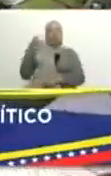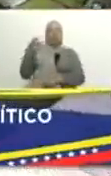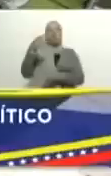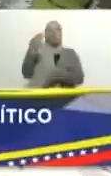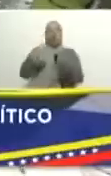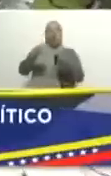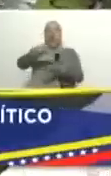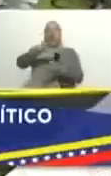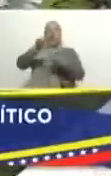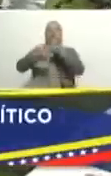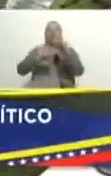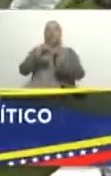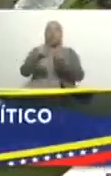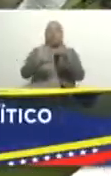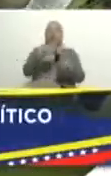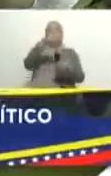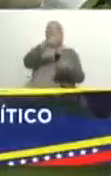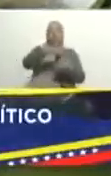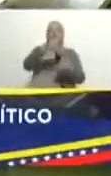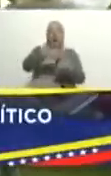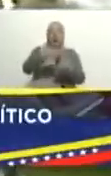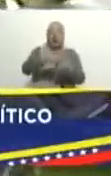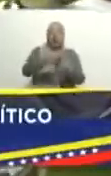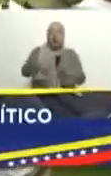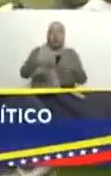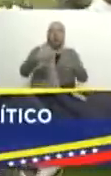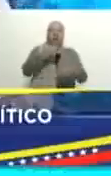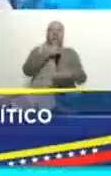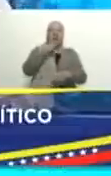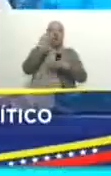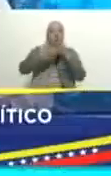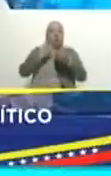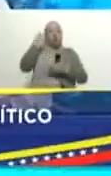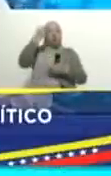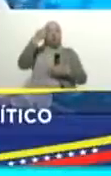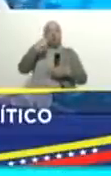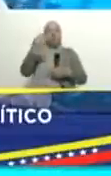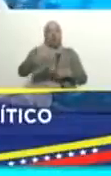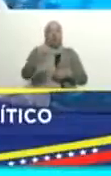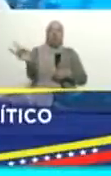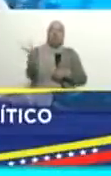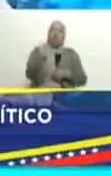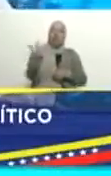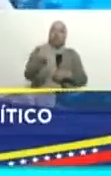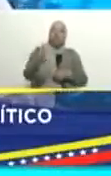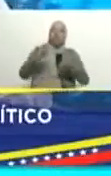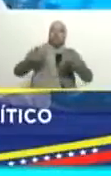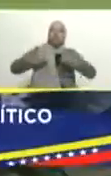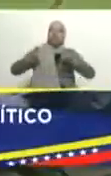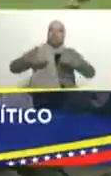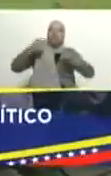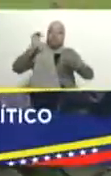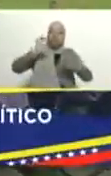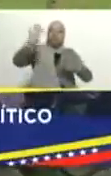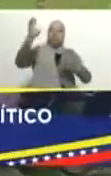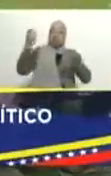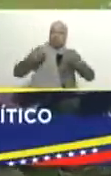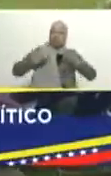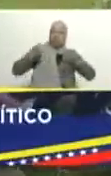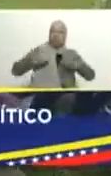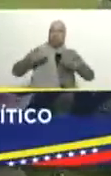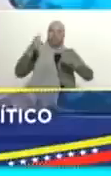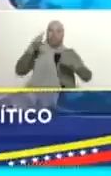referéndum y vamos a triunfar. Por encima de todo, triunfará la verdad de Venezuela. ¡Que viva nuestra patria! ¡Que